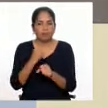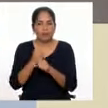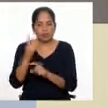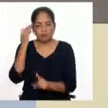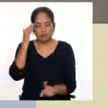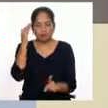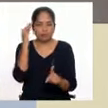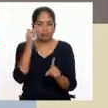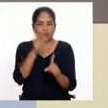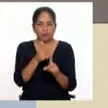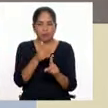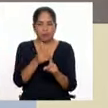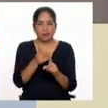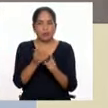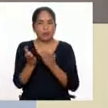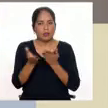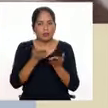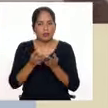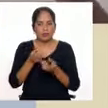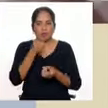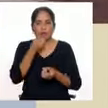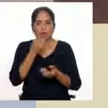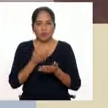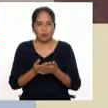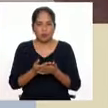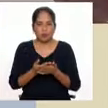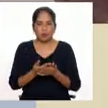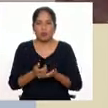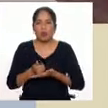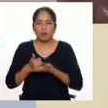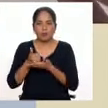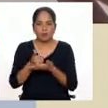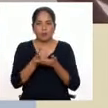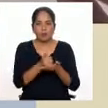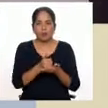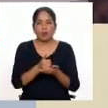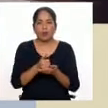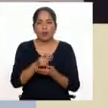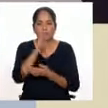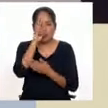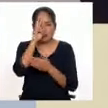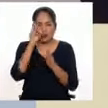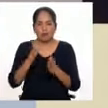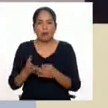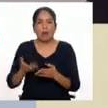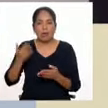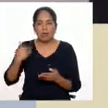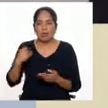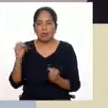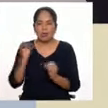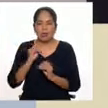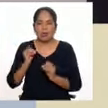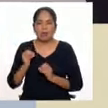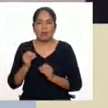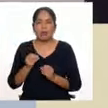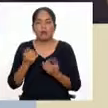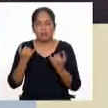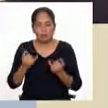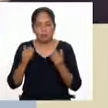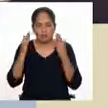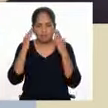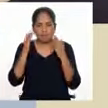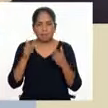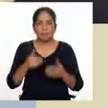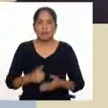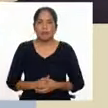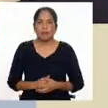en esa línea inclusiva que usted ha trazado a favor de los peruanos que nunca fueron atendidos. Muchas gracias. Gracias por